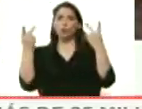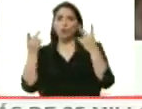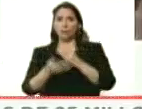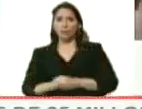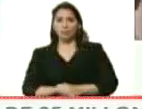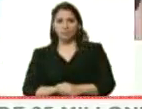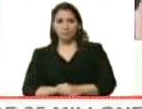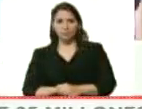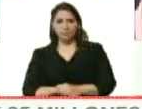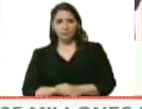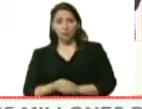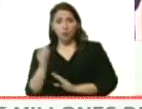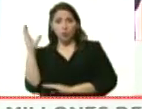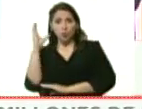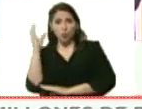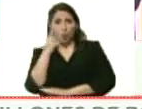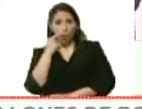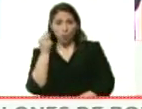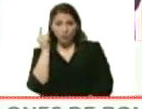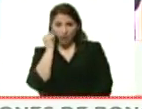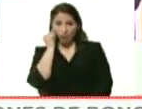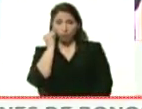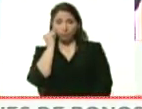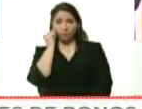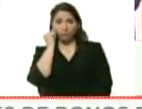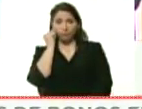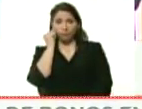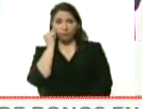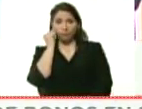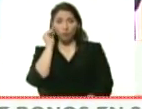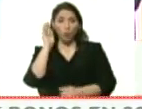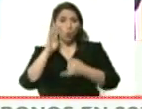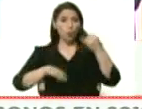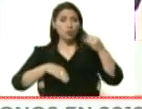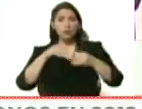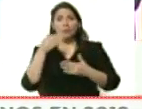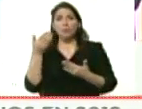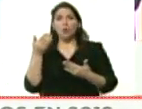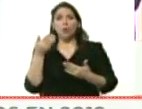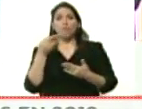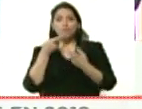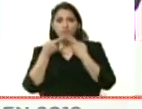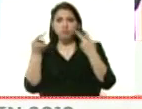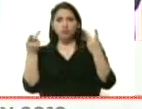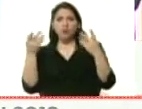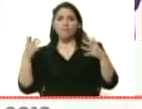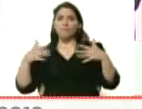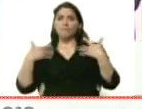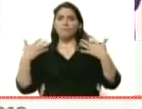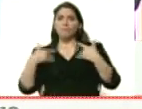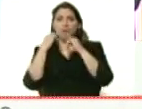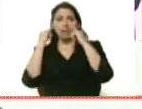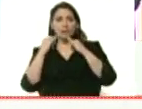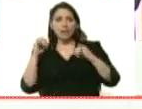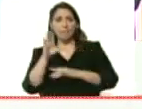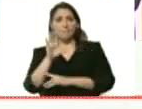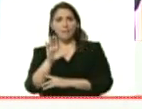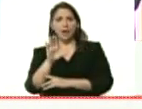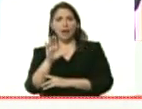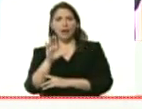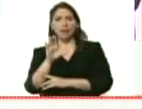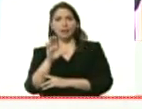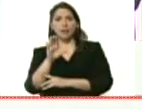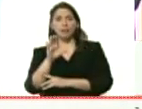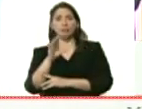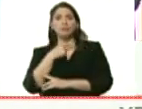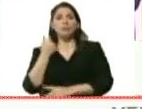Cito: colombianos, mis últimos votos son por la felicidad de la patria. Si mi muerte